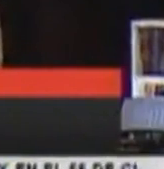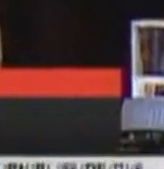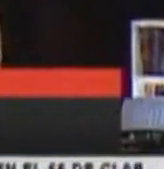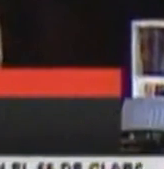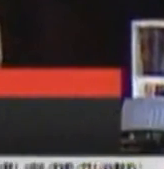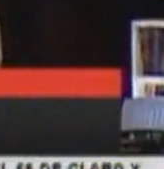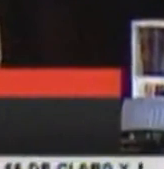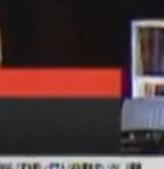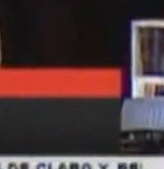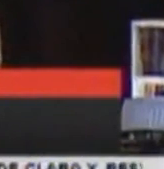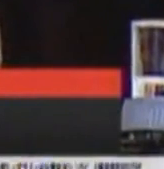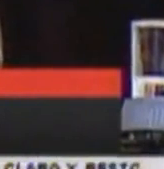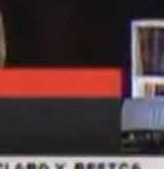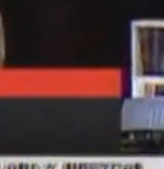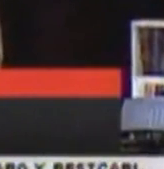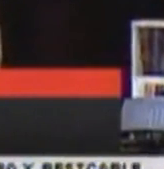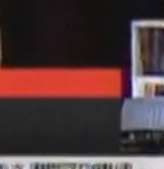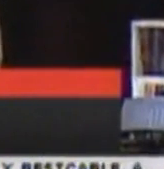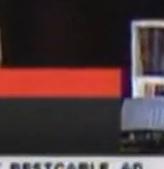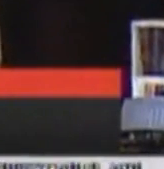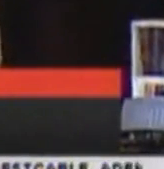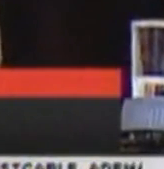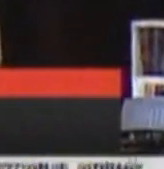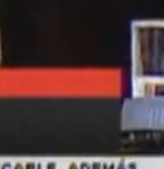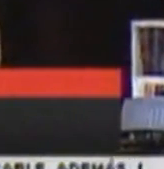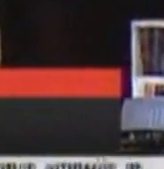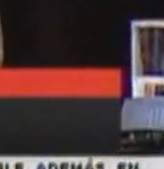nacional, el regional y el local en ese